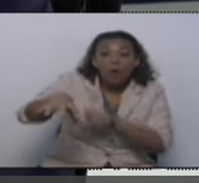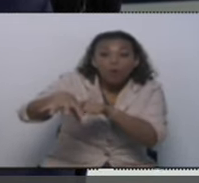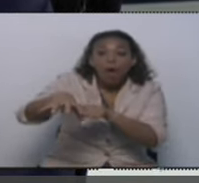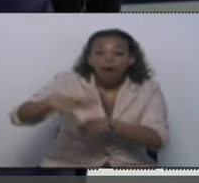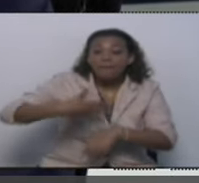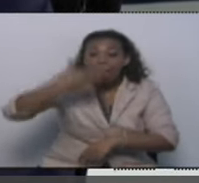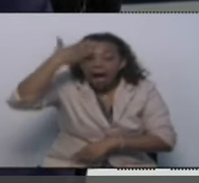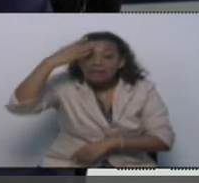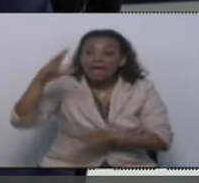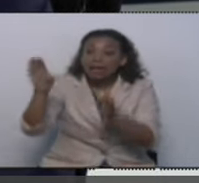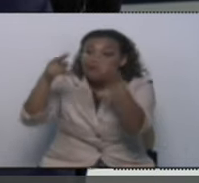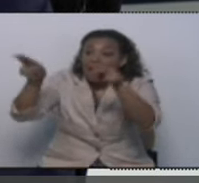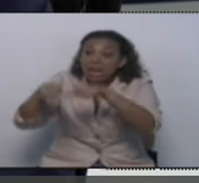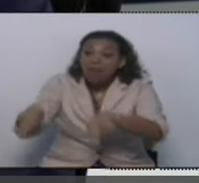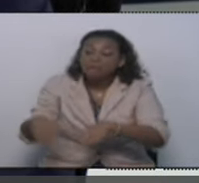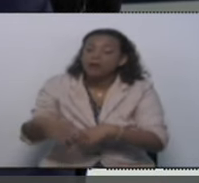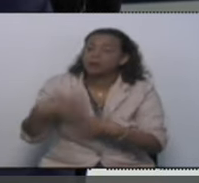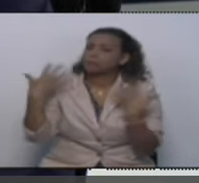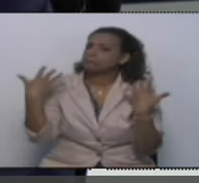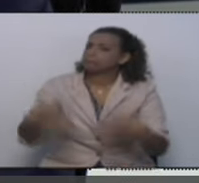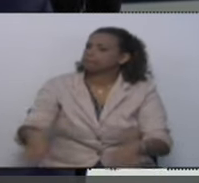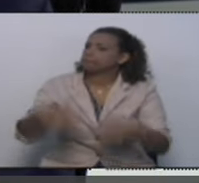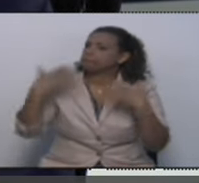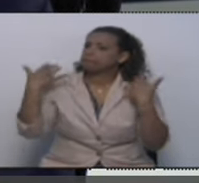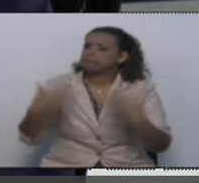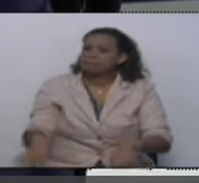árabe del Líbano.